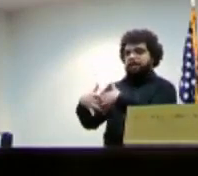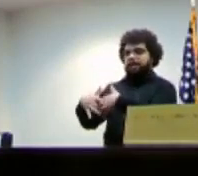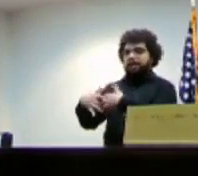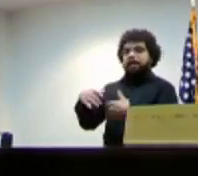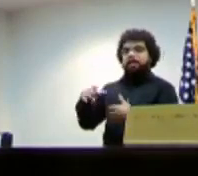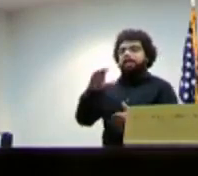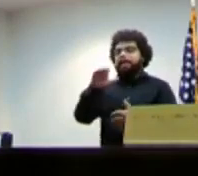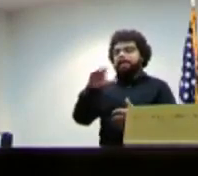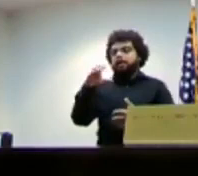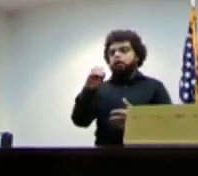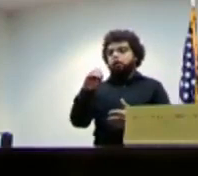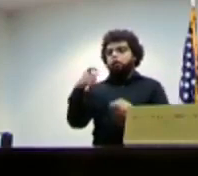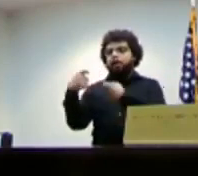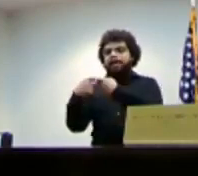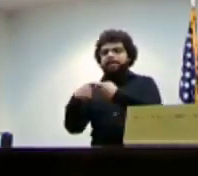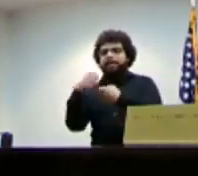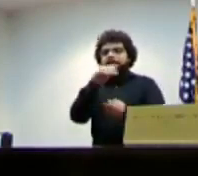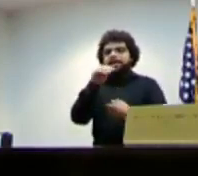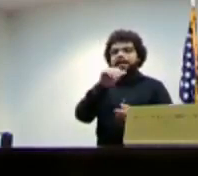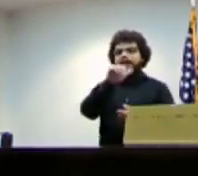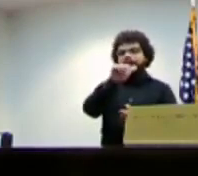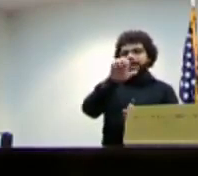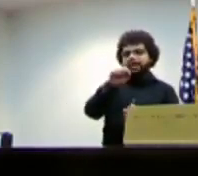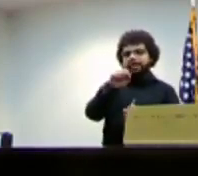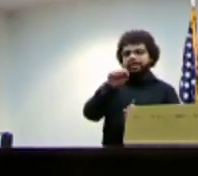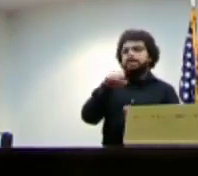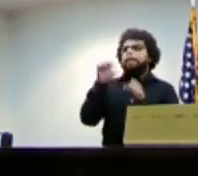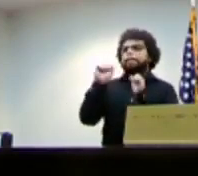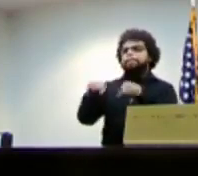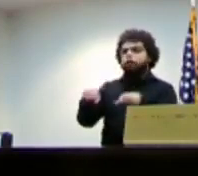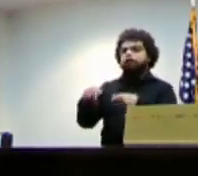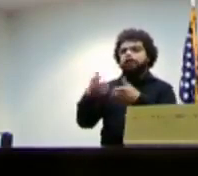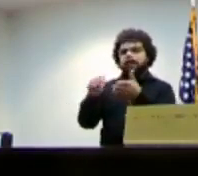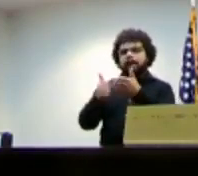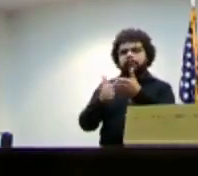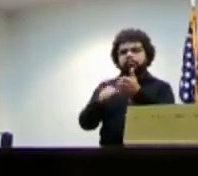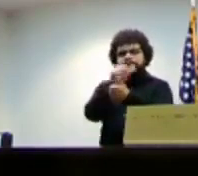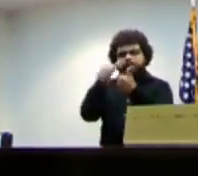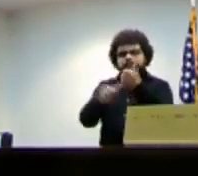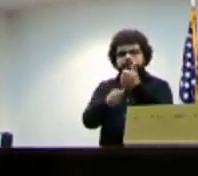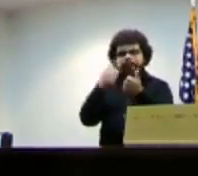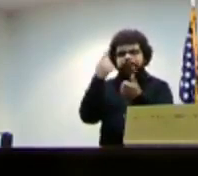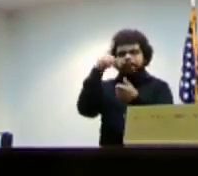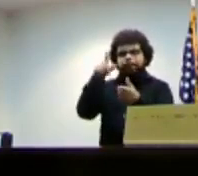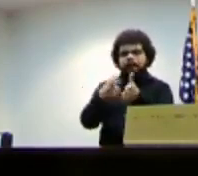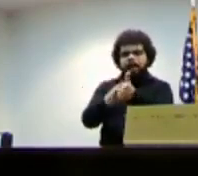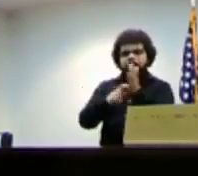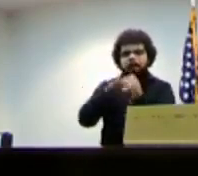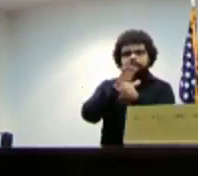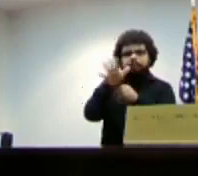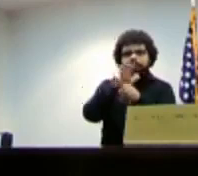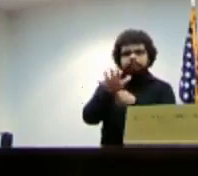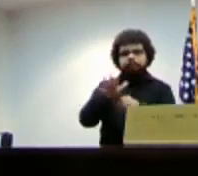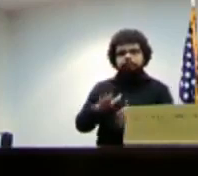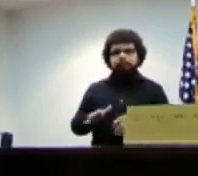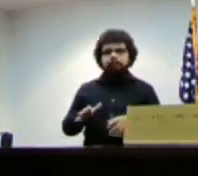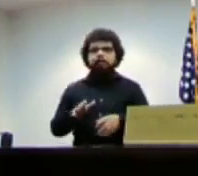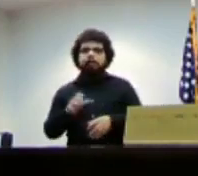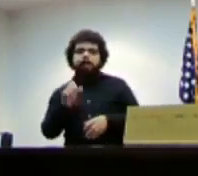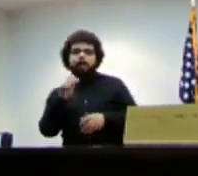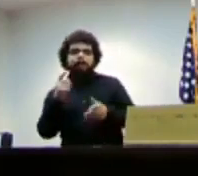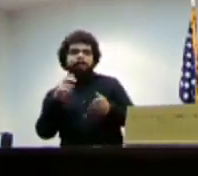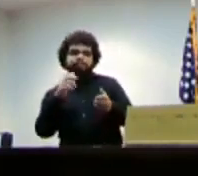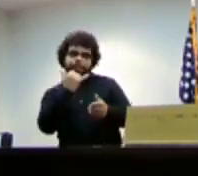producir esa la demanda? Sí, pero entonces la situación fue... No, pero contésteme primero. Sí, sí, sí,